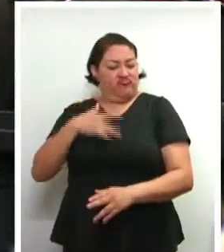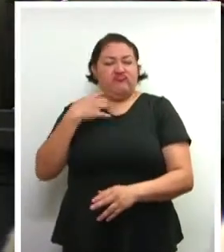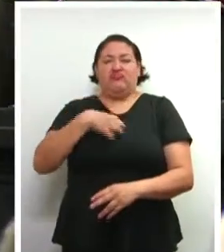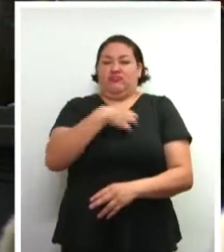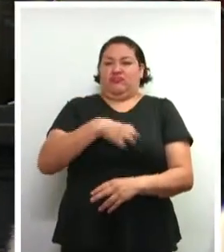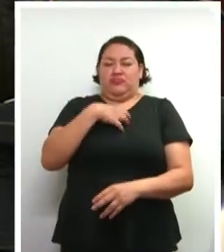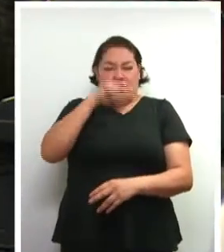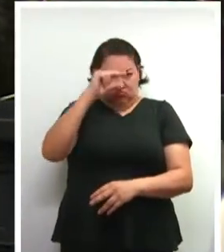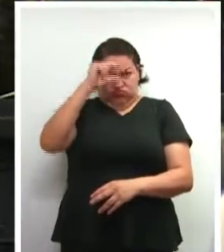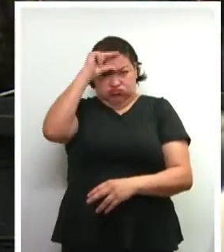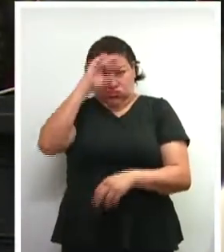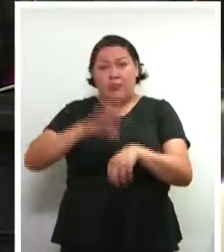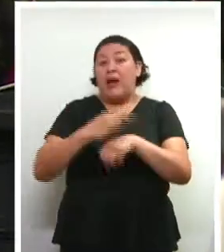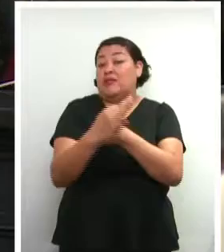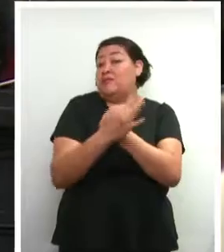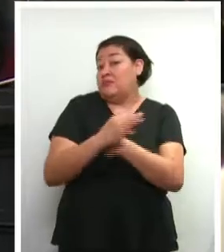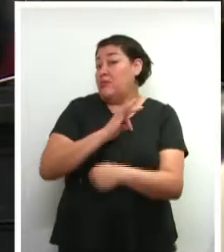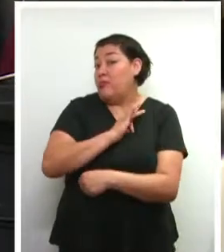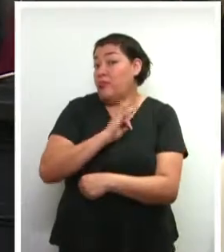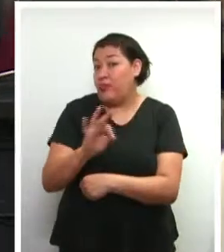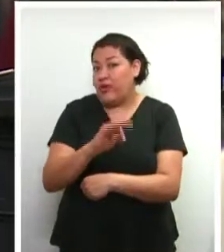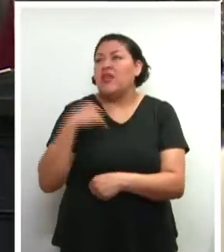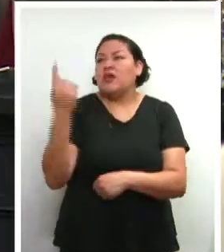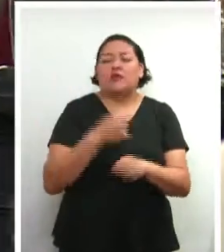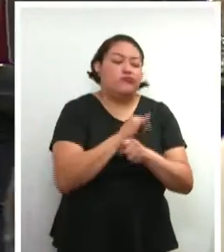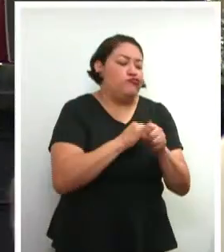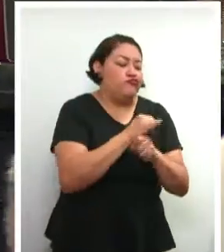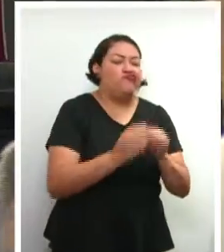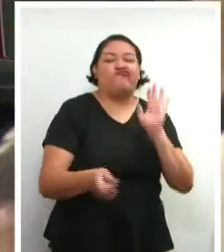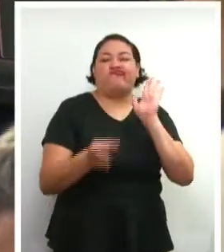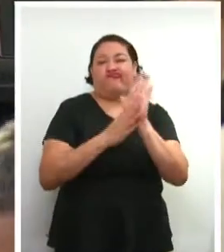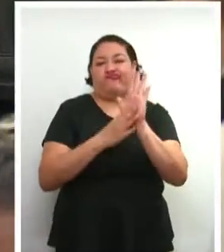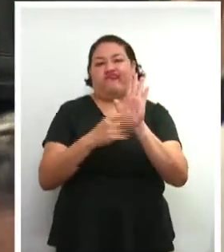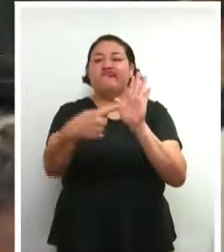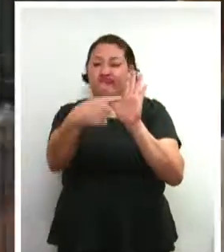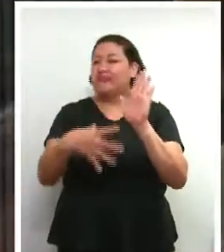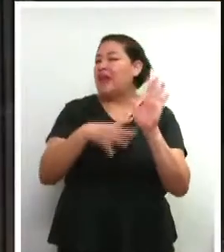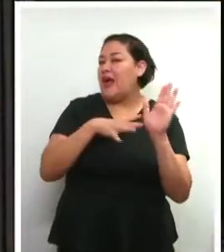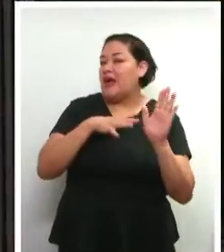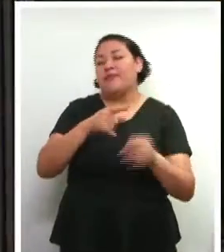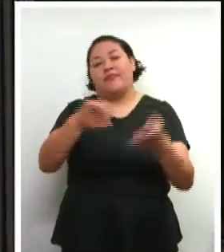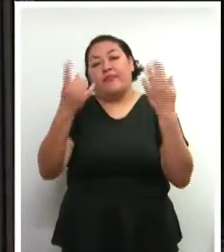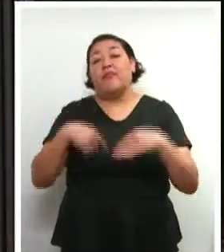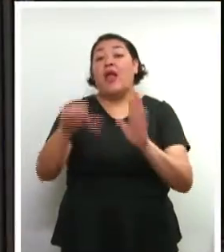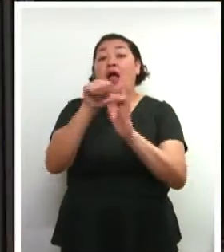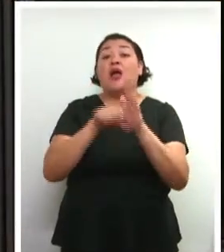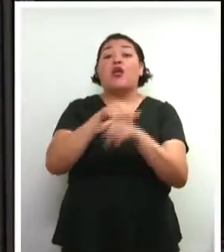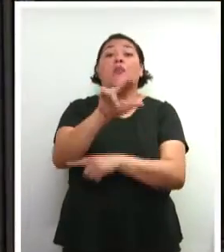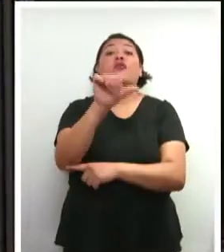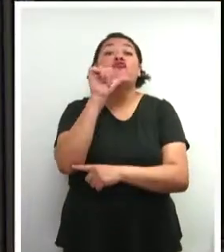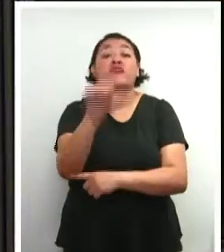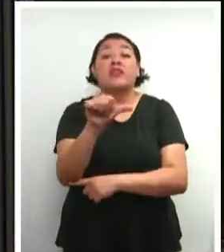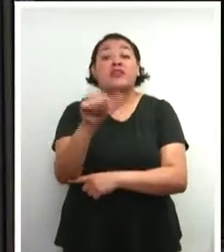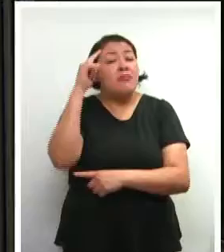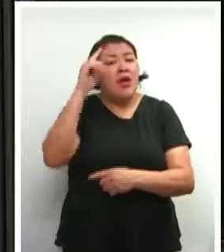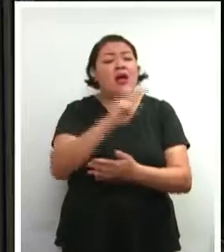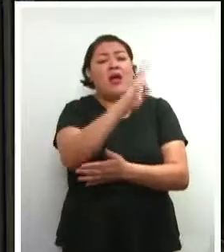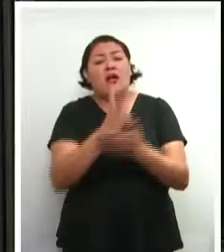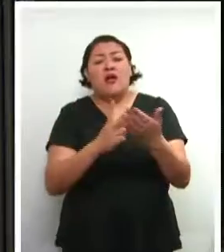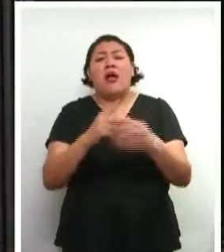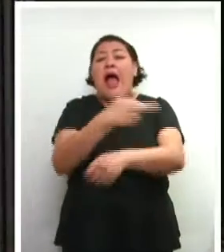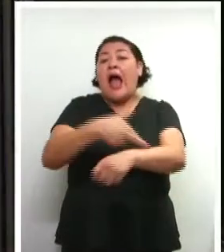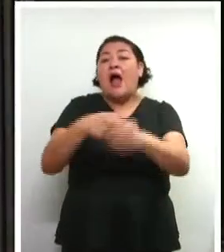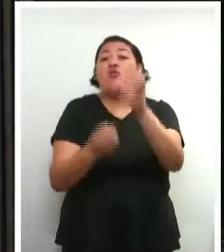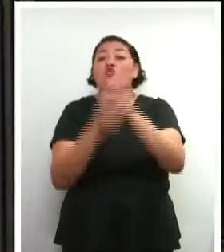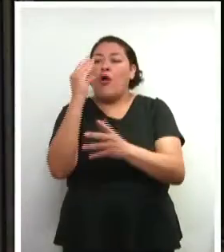de la inteligencia del ser humano. Esto está más que científicamente comprobado. 2. Modificar el artículo 16 para crear políticas públicas para